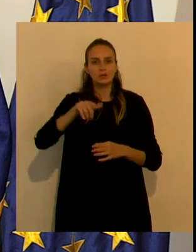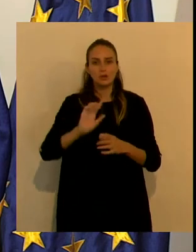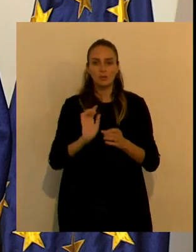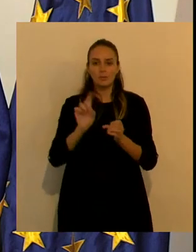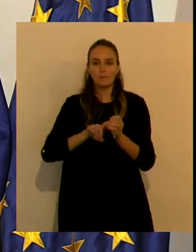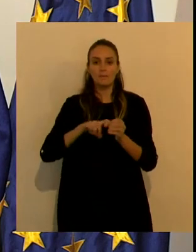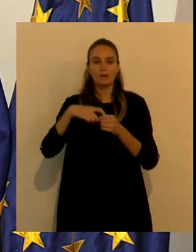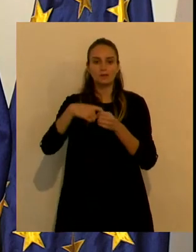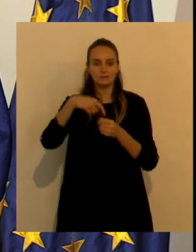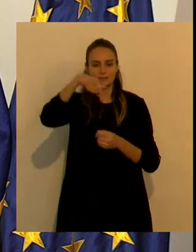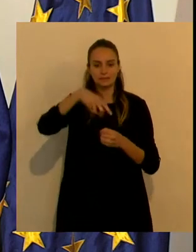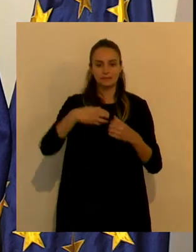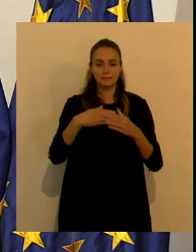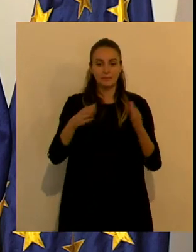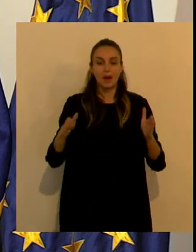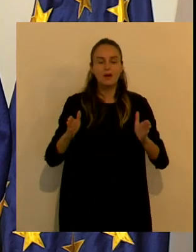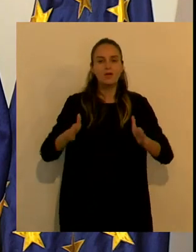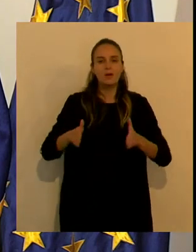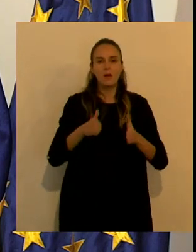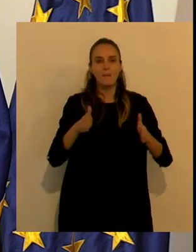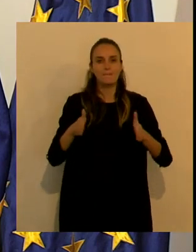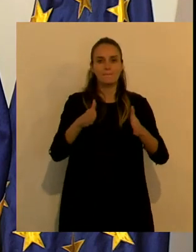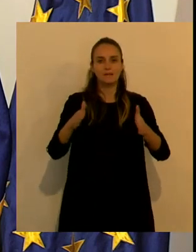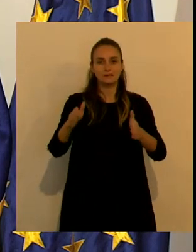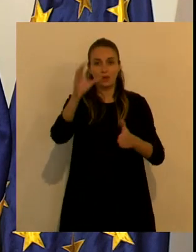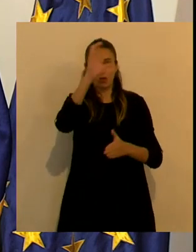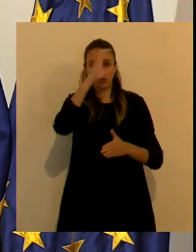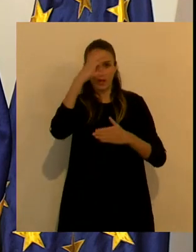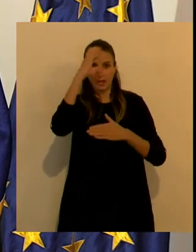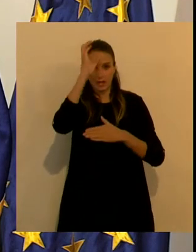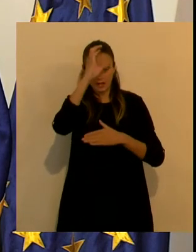del Paseo de la Ciencia, de las Estrellas.